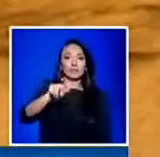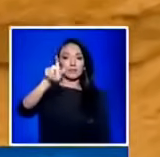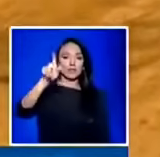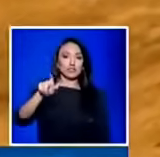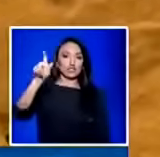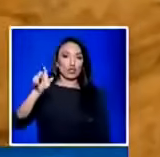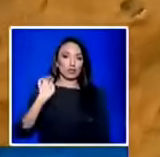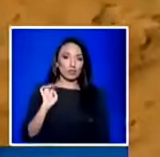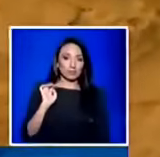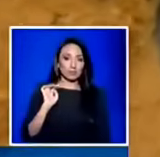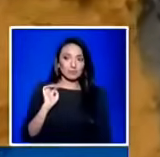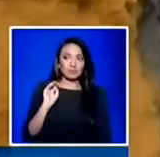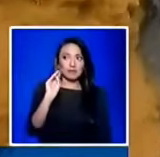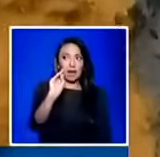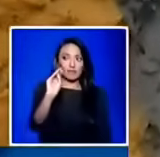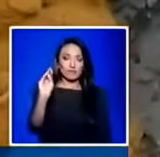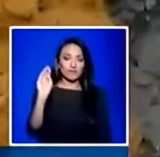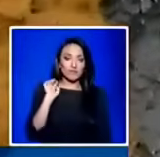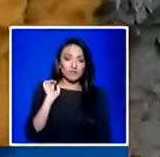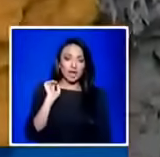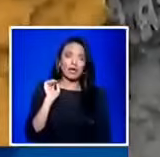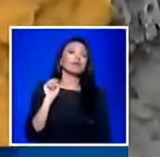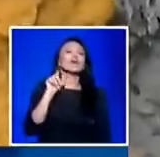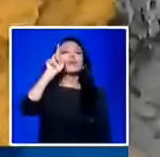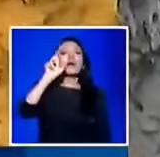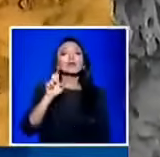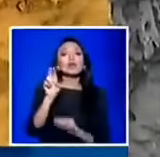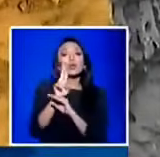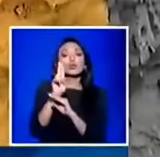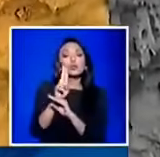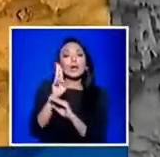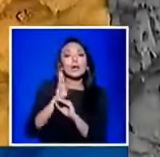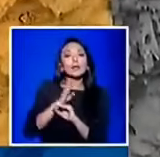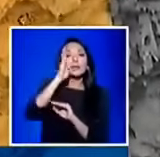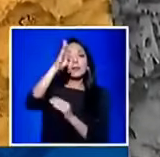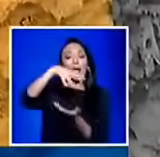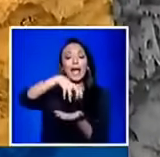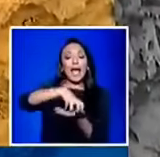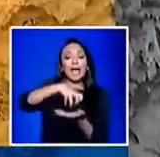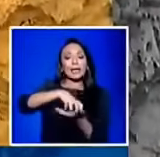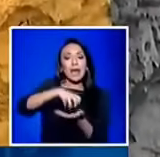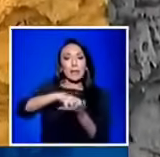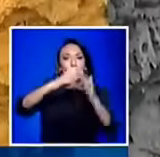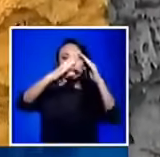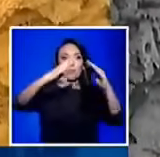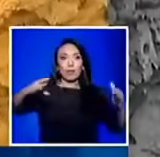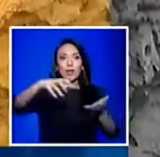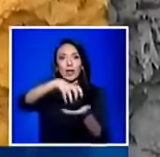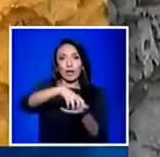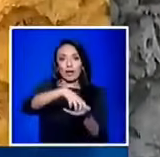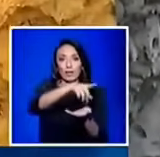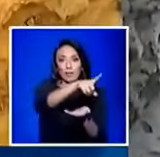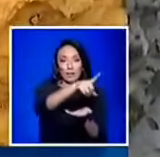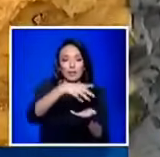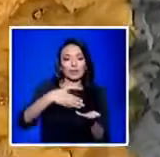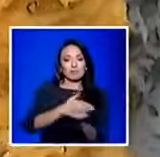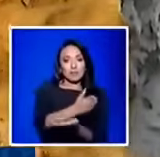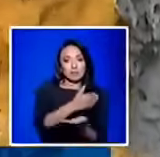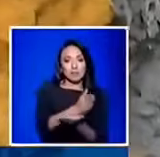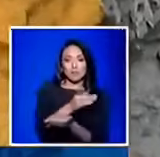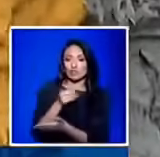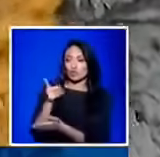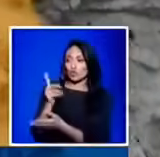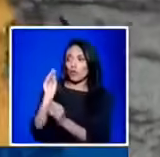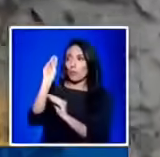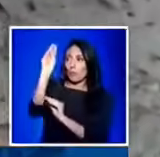a los turistas que van subiendo al Nevado Cayambe, de que aquí está esta piedra y que podría constituirse en un problema, en